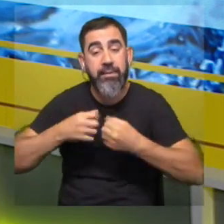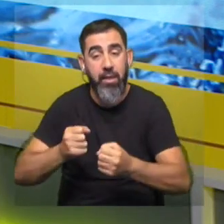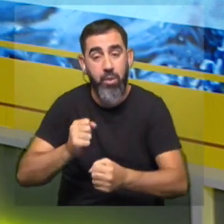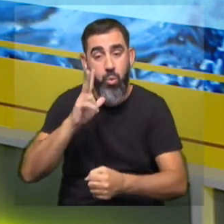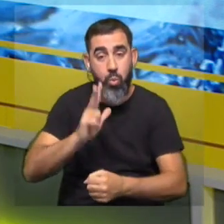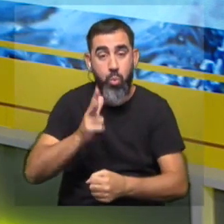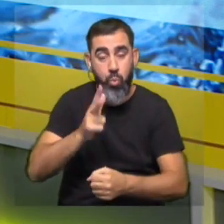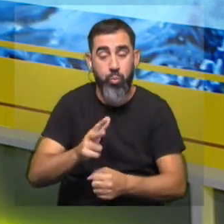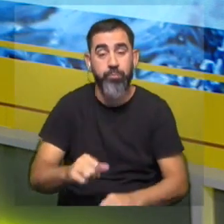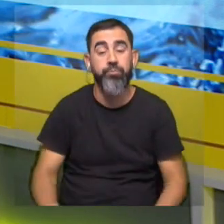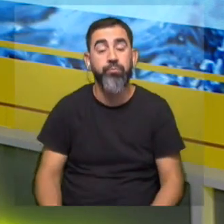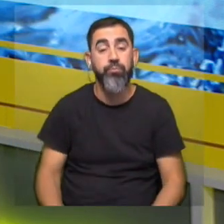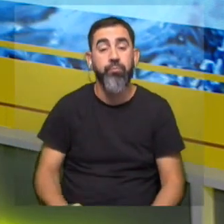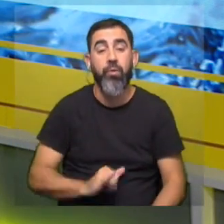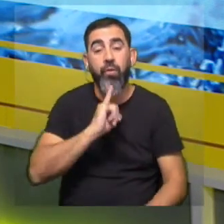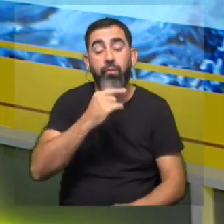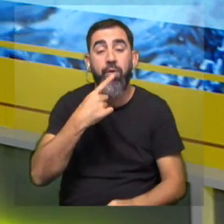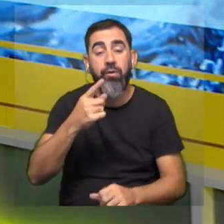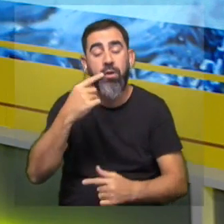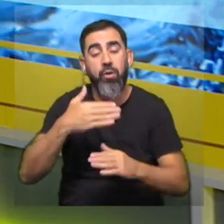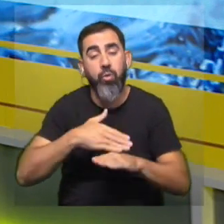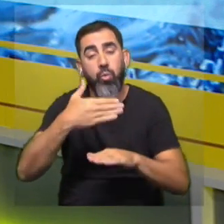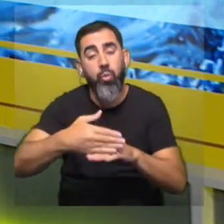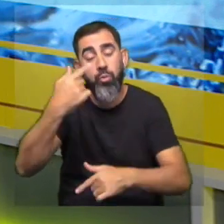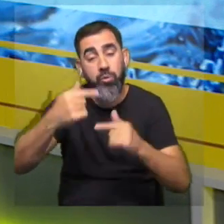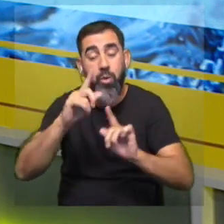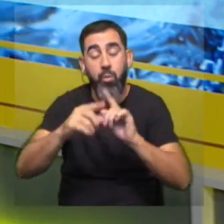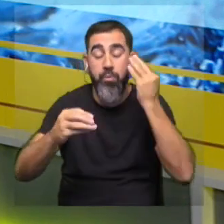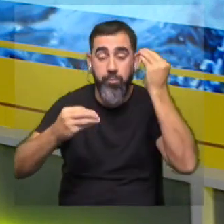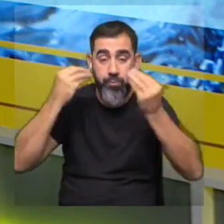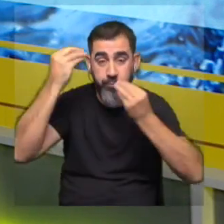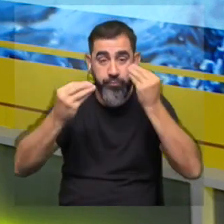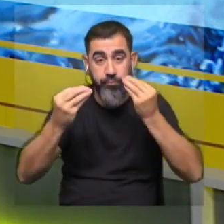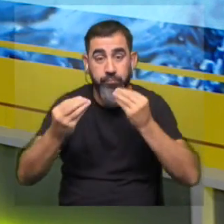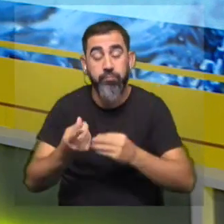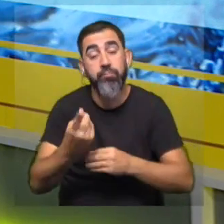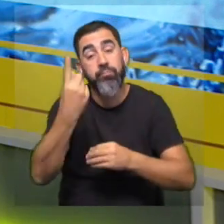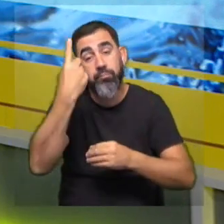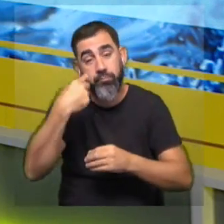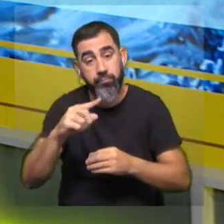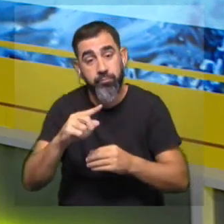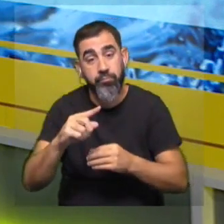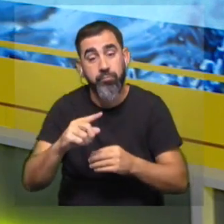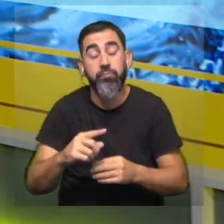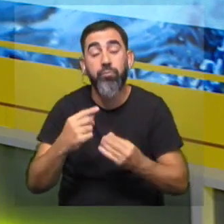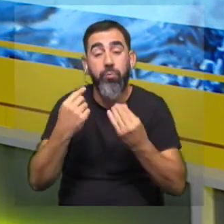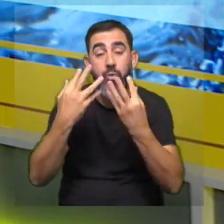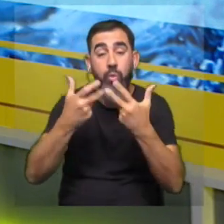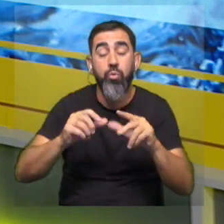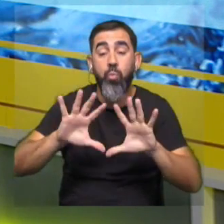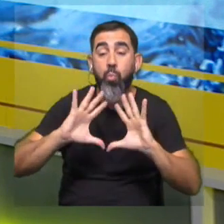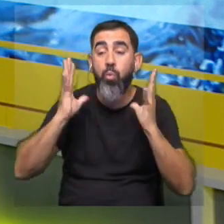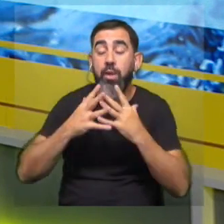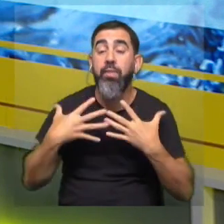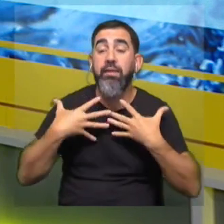Los reportes hablan de consecuencias variadas, algunas preocupantes. De todos modos, según la Organización Mundial de